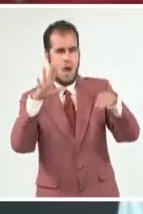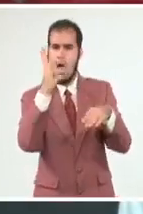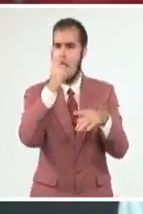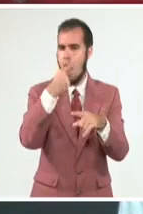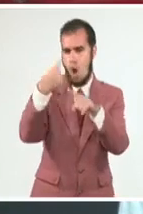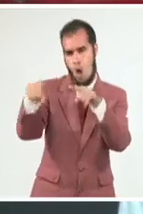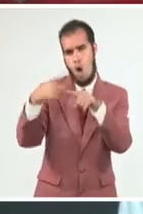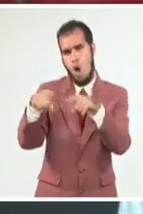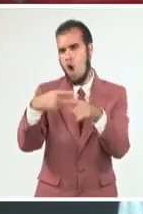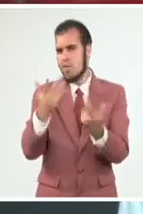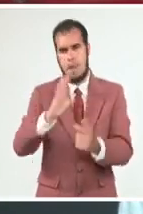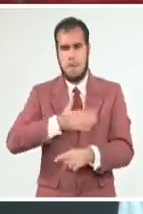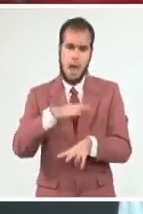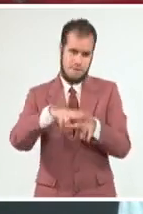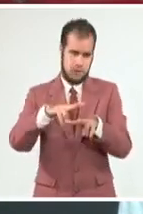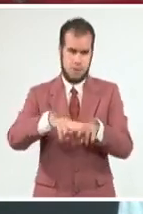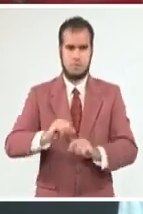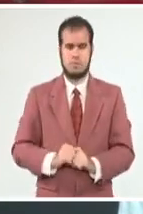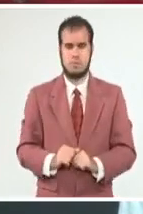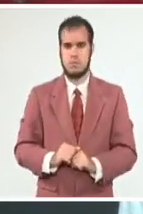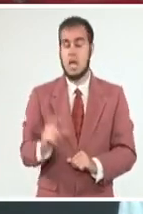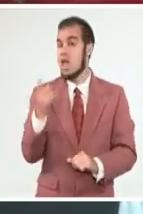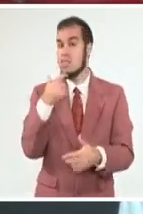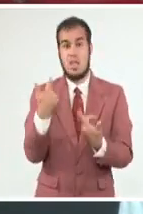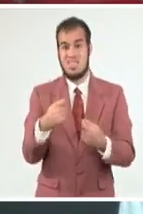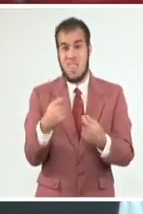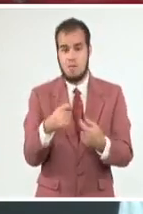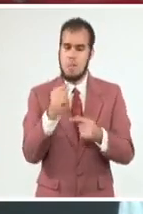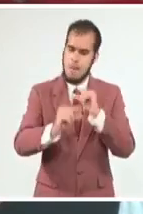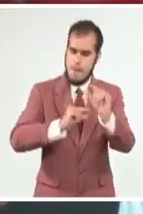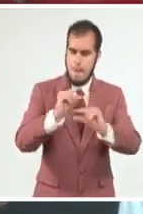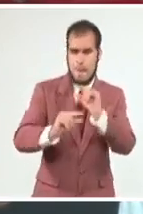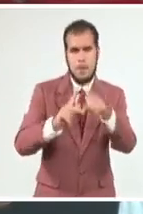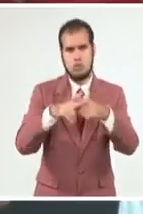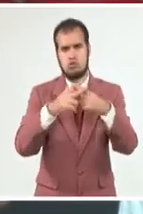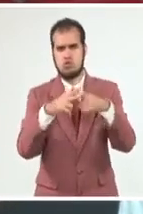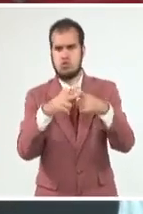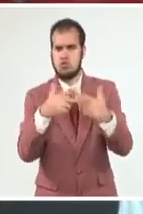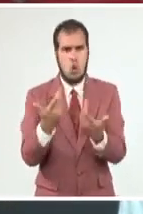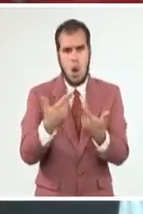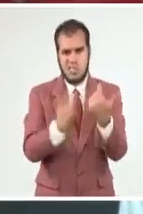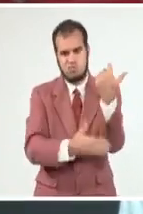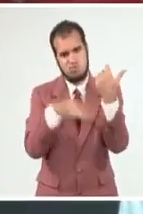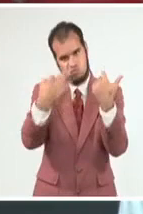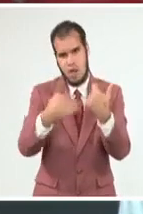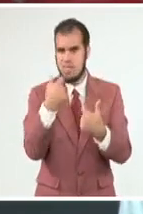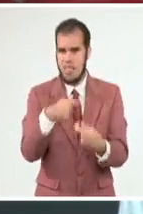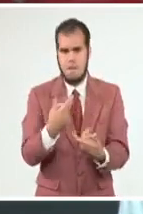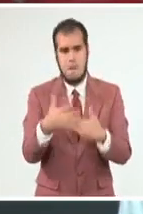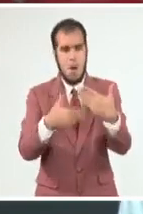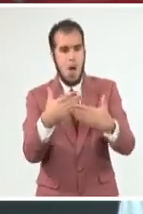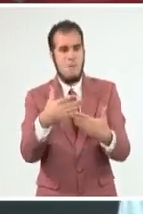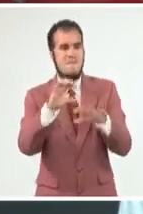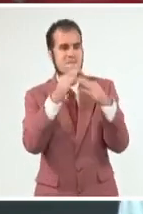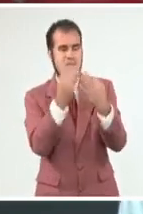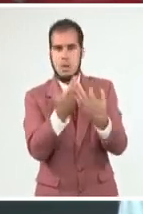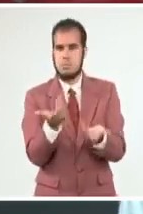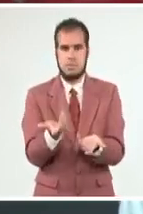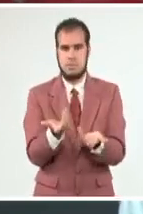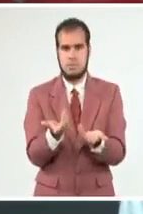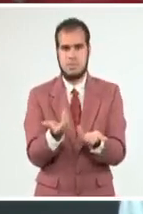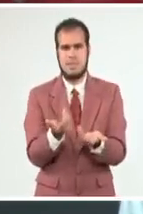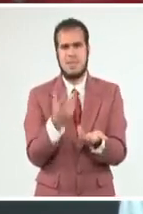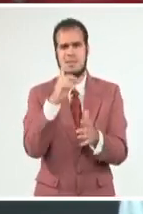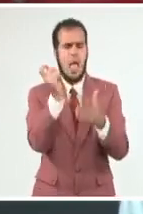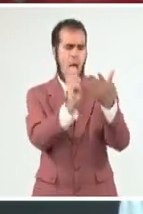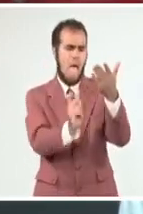Tenemos que lograr materializar y buscar soluciones reales a los problemas que estas familias están teniendo. No se pueden quedar simplemente en